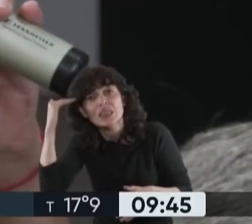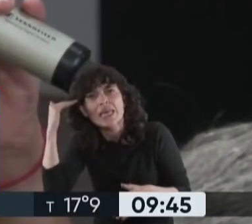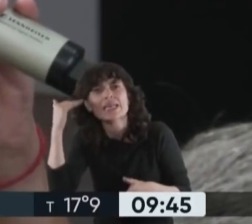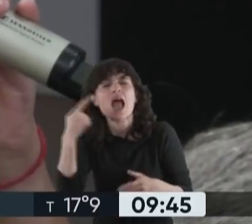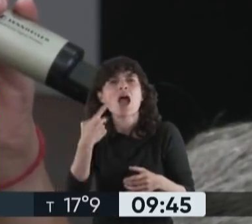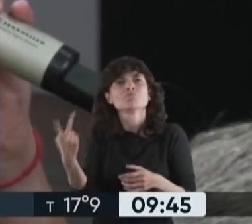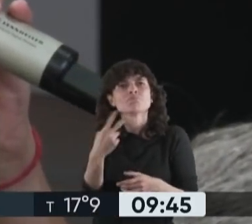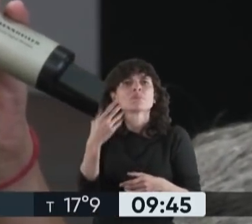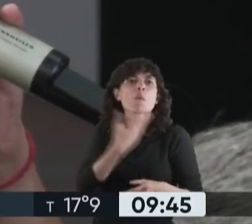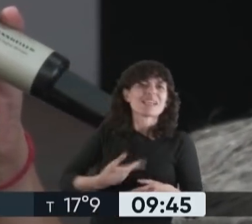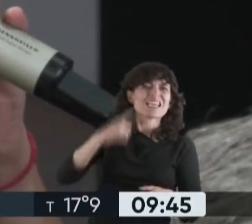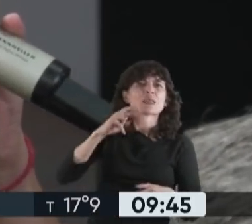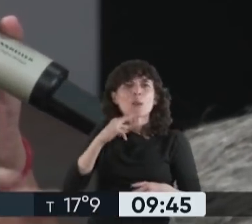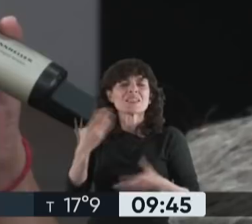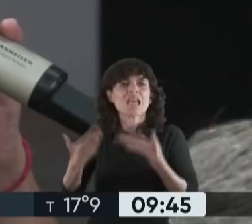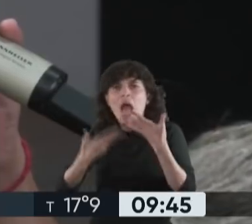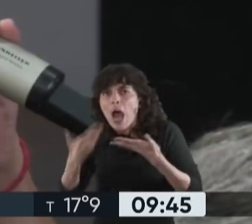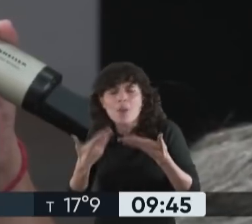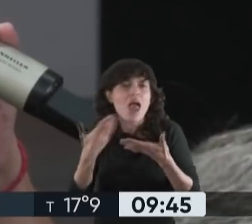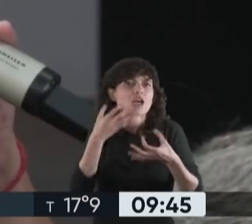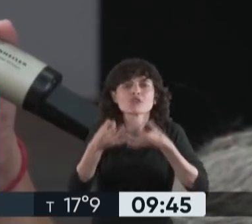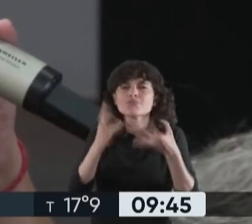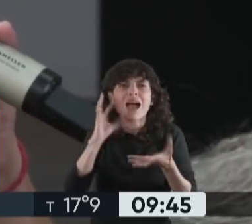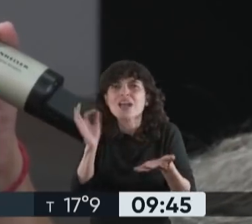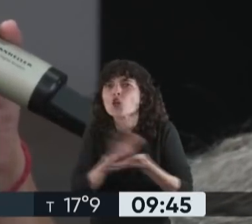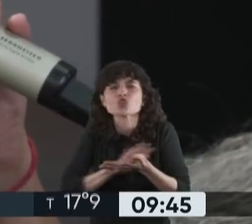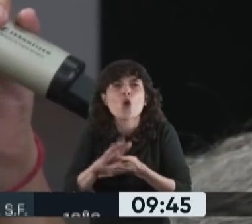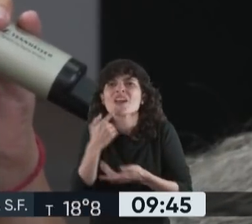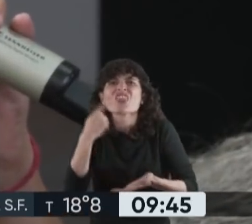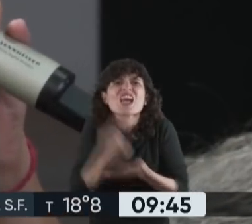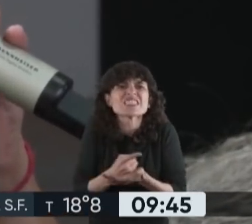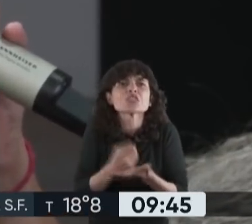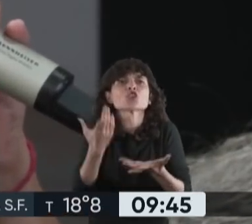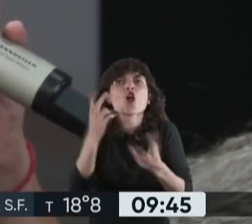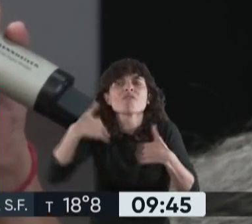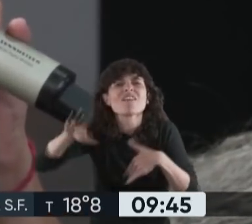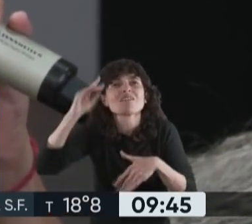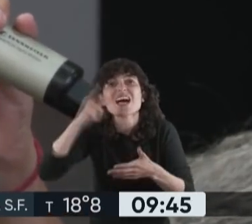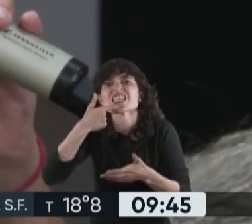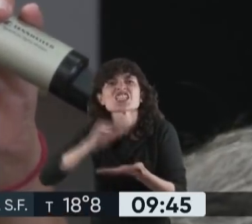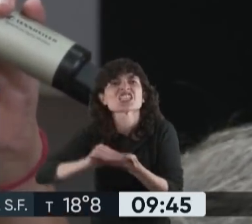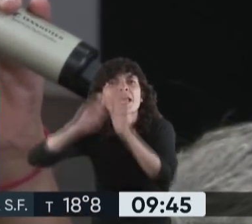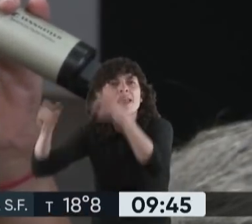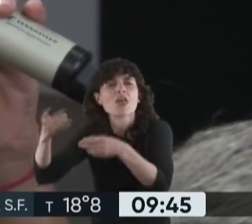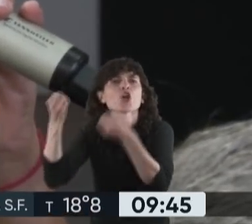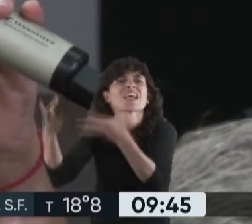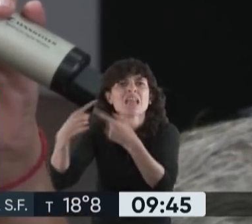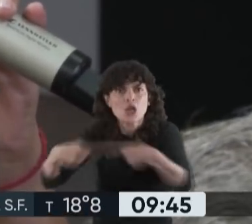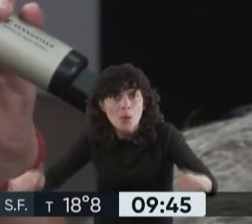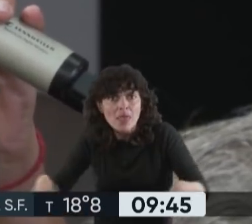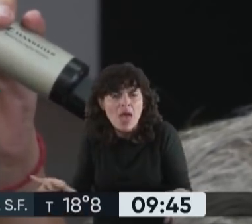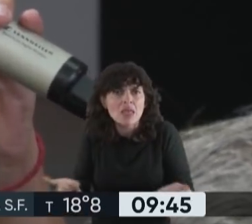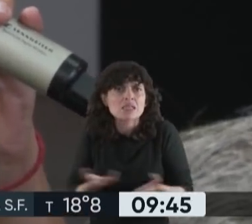ser la posición que va a tomar el sector que ella lidera en el Senado y qué espera el gobierno, ¿no?, sobre este